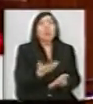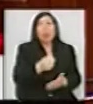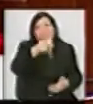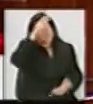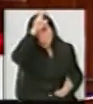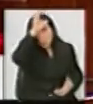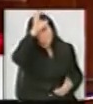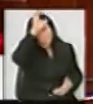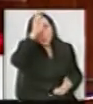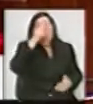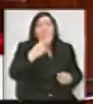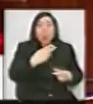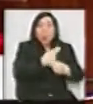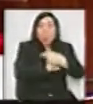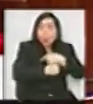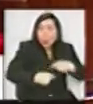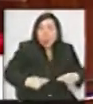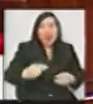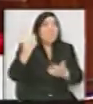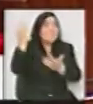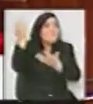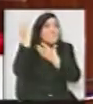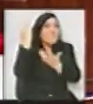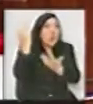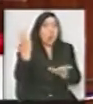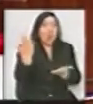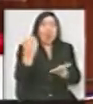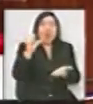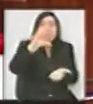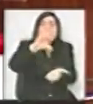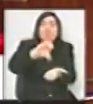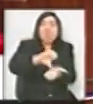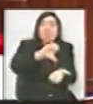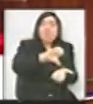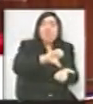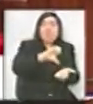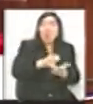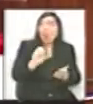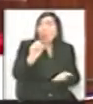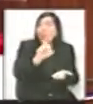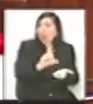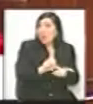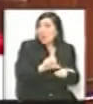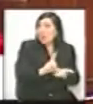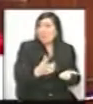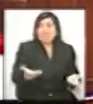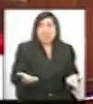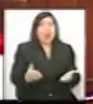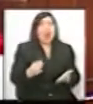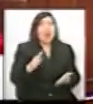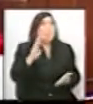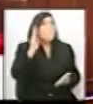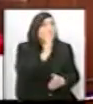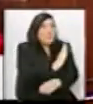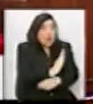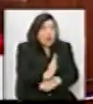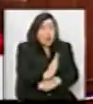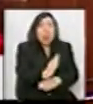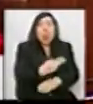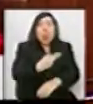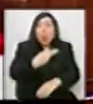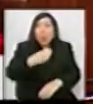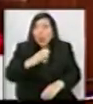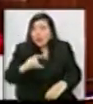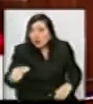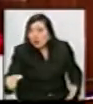cusco en huancavelica en piura comienzan a asentarse o en las regiones en barranca en huacho